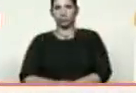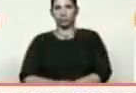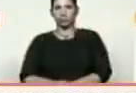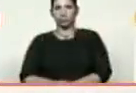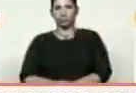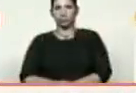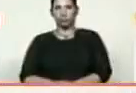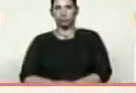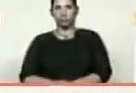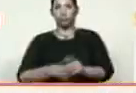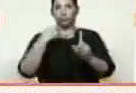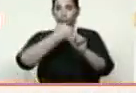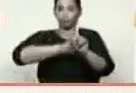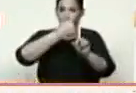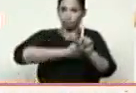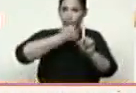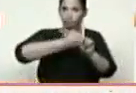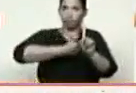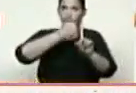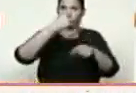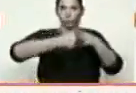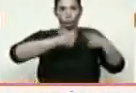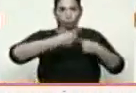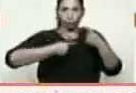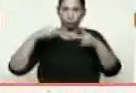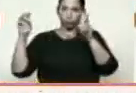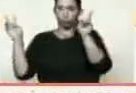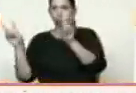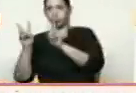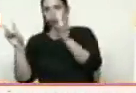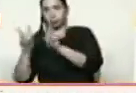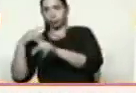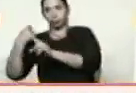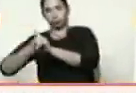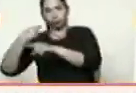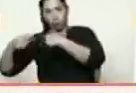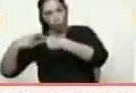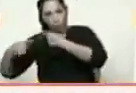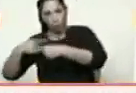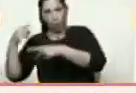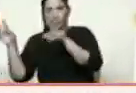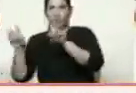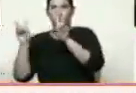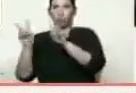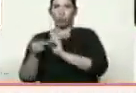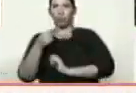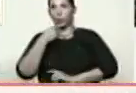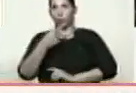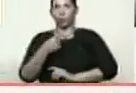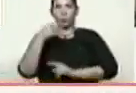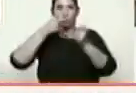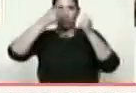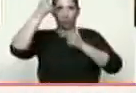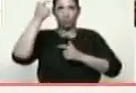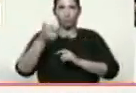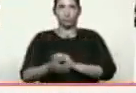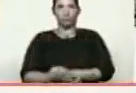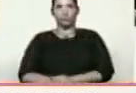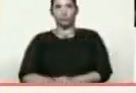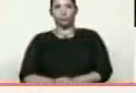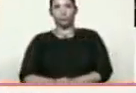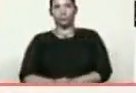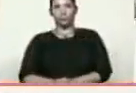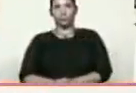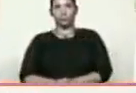De batalla en batalla y de victoria en victoria, nos lo dijo Hugo Chávez y es lo que está